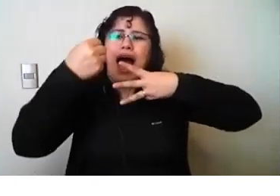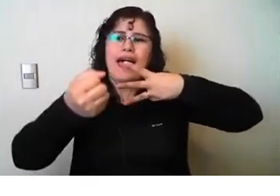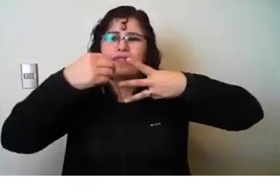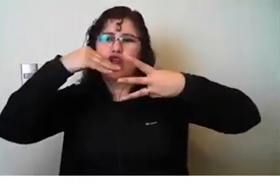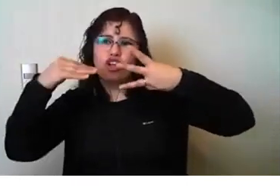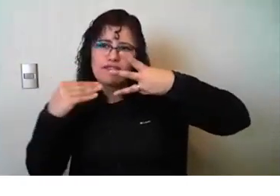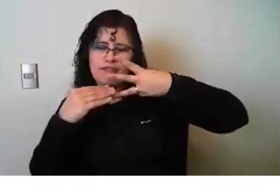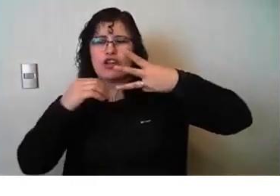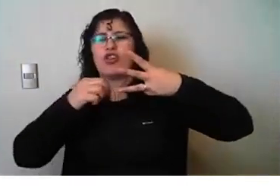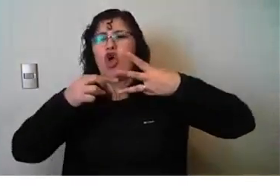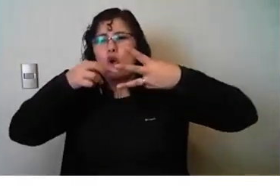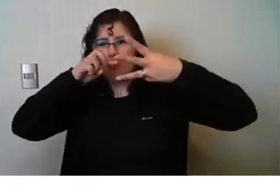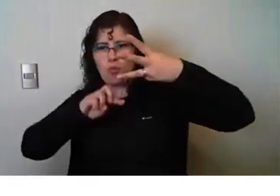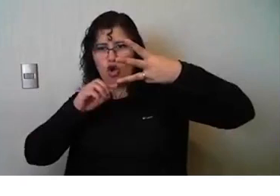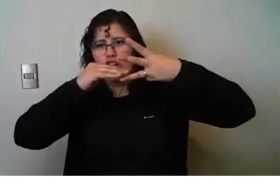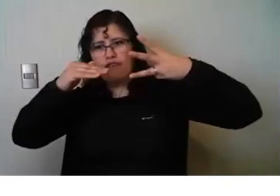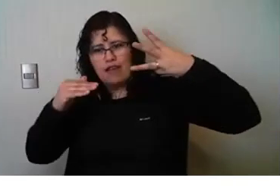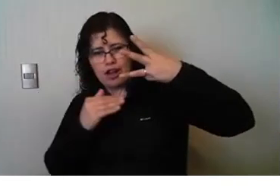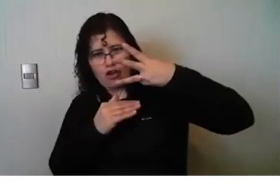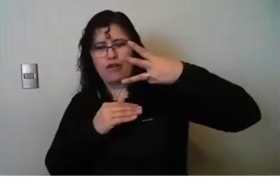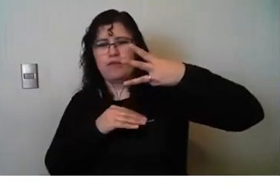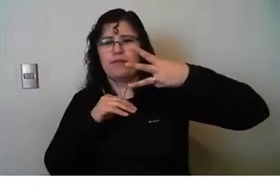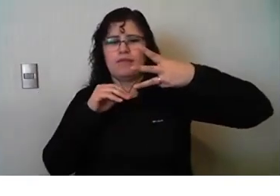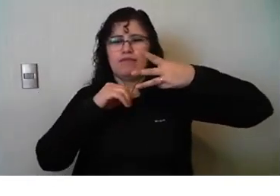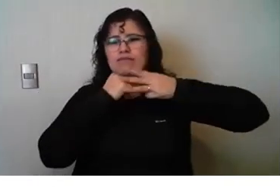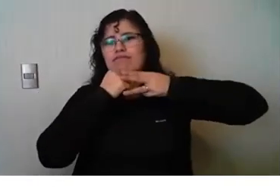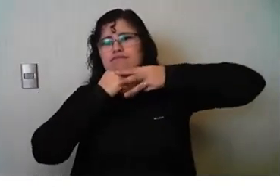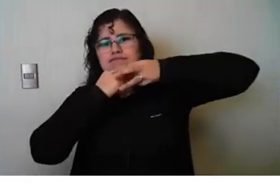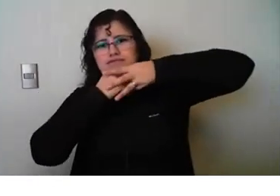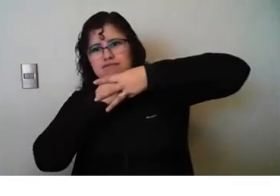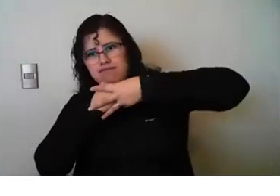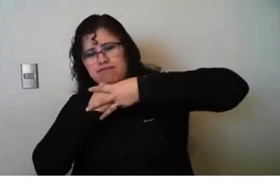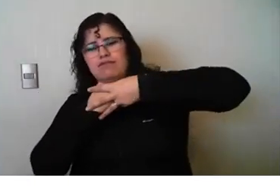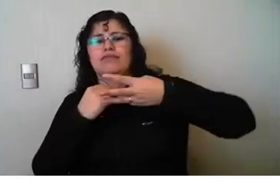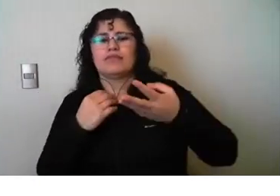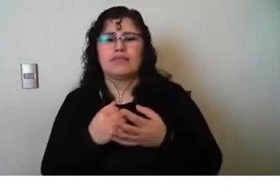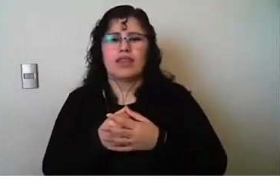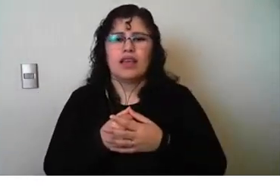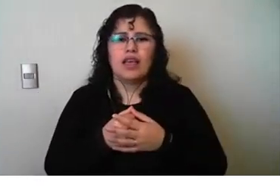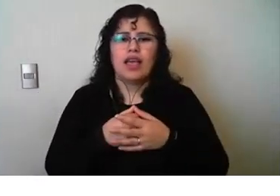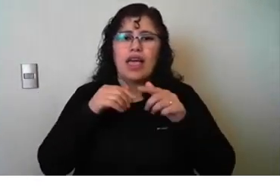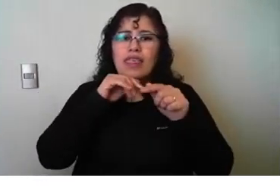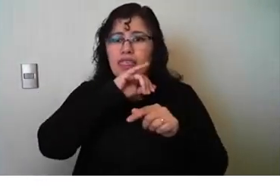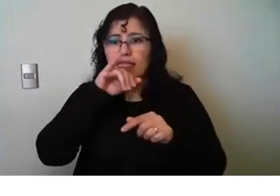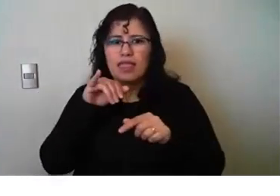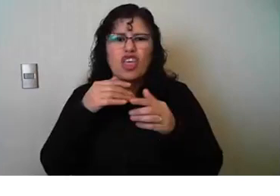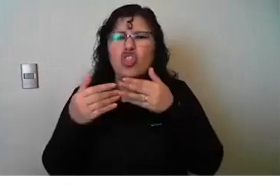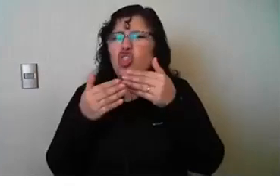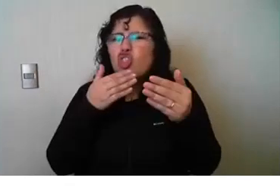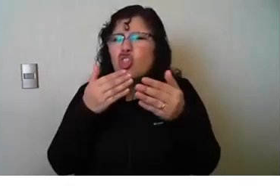cerebelosa anteroinferior, cerebelosa posterior inferior. ¿De dónde derivan estas arterias? Del